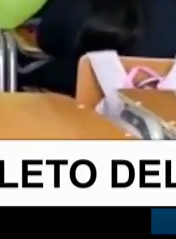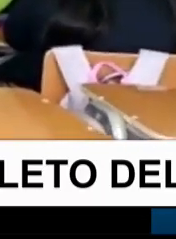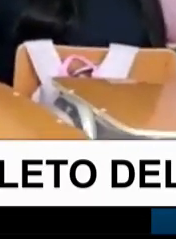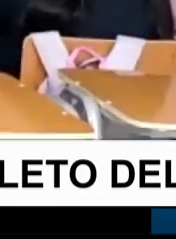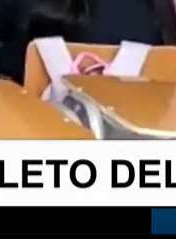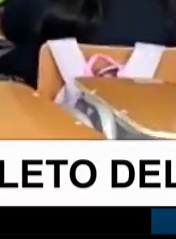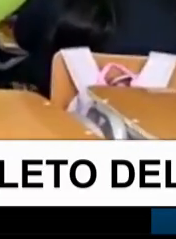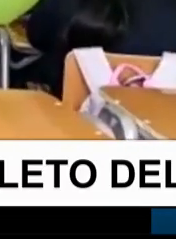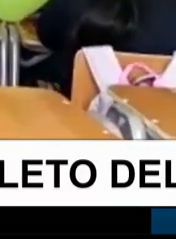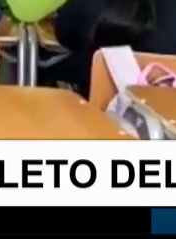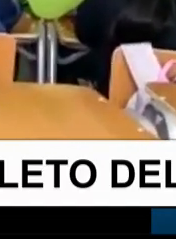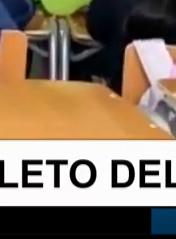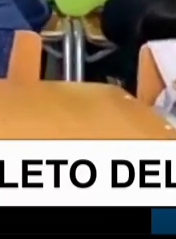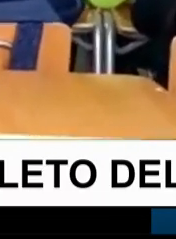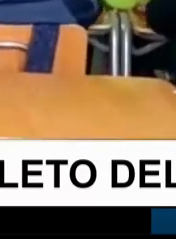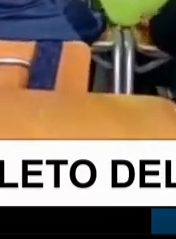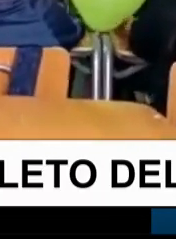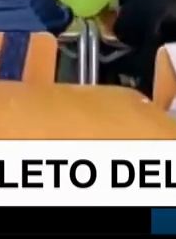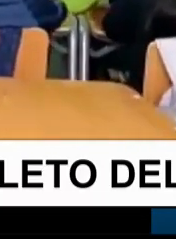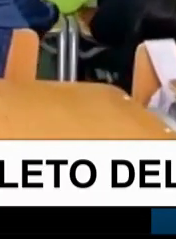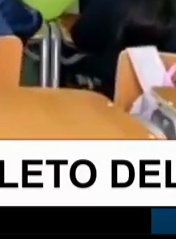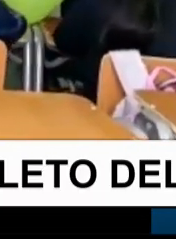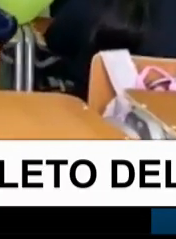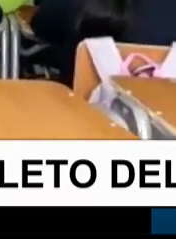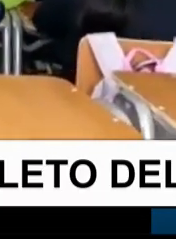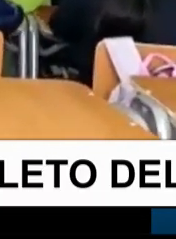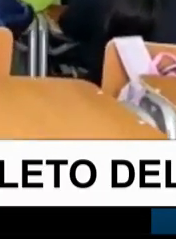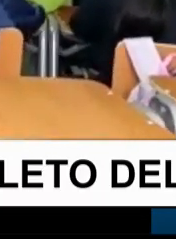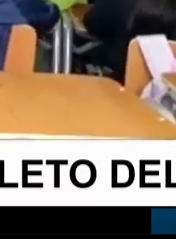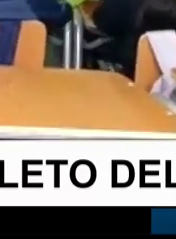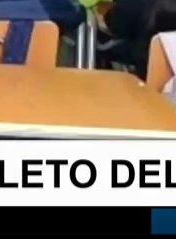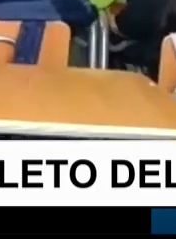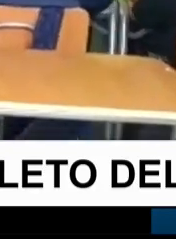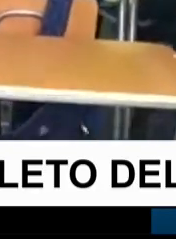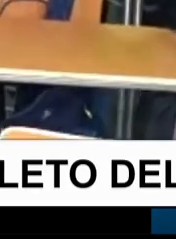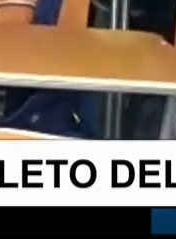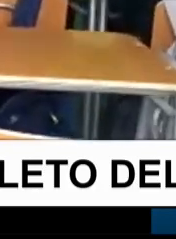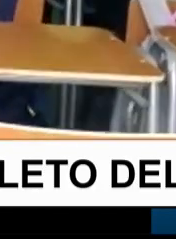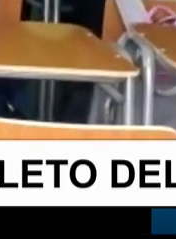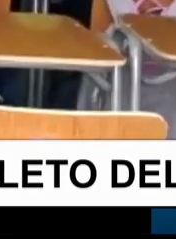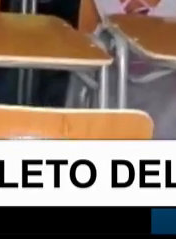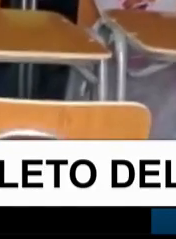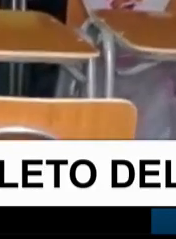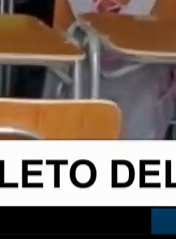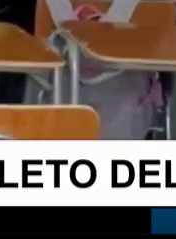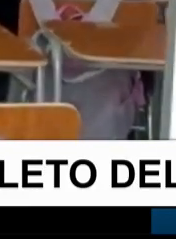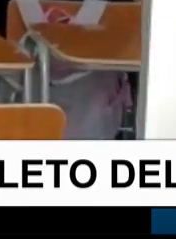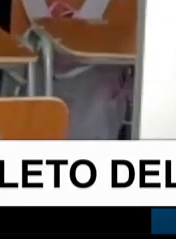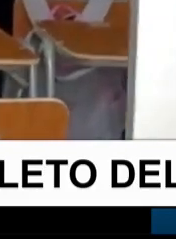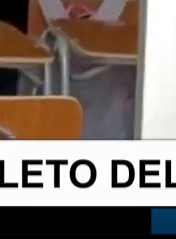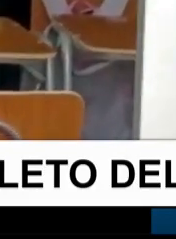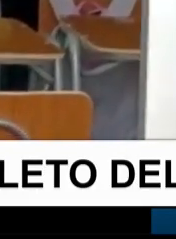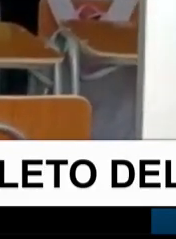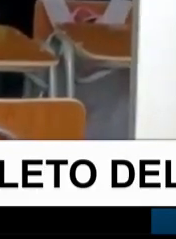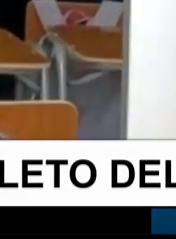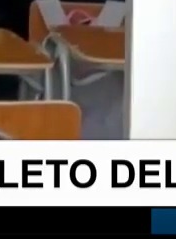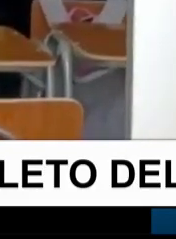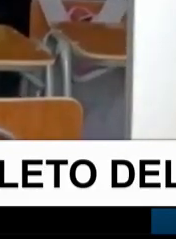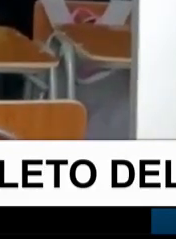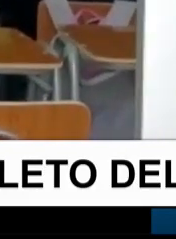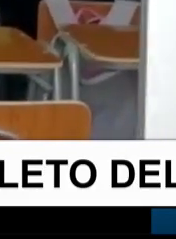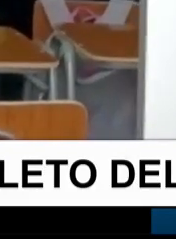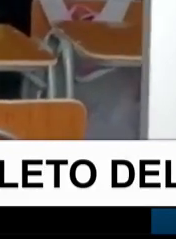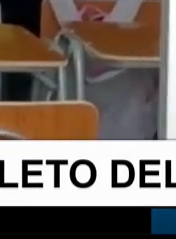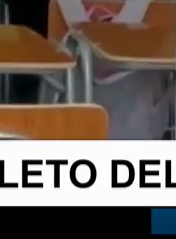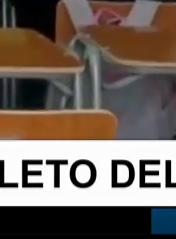para igual la alimentación, igual, porque no se va a dar estos días, pero igual necesitamos la alimentación. No, sí necesitamos la escuela, pero por ahora vamos